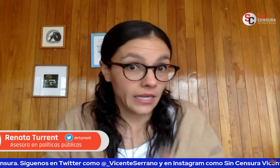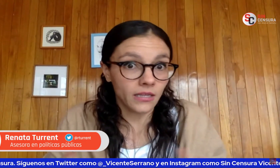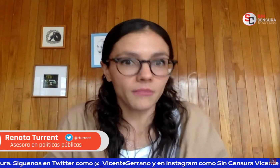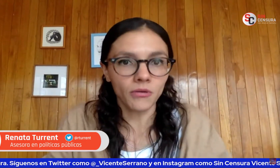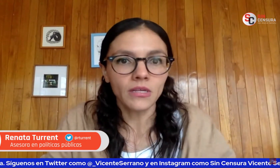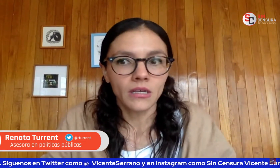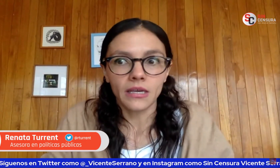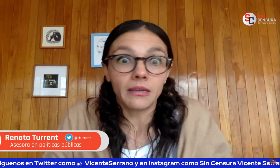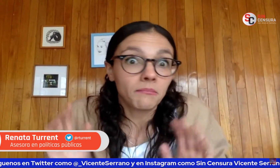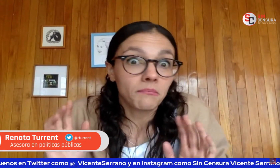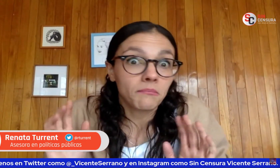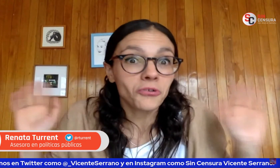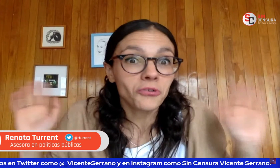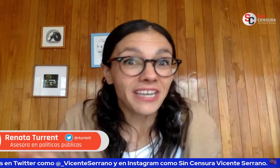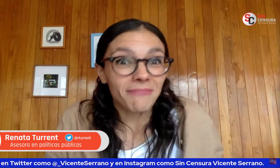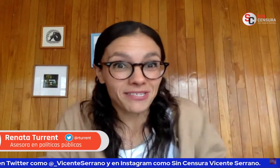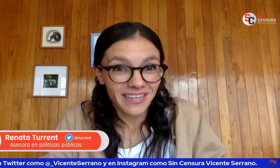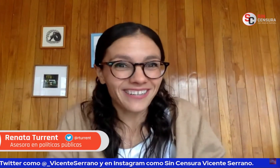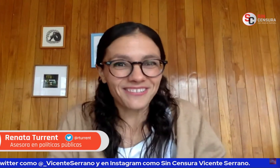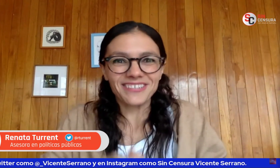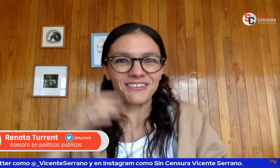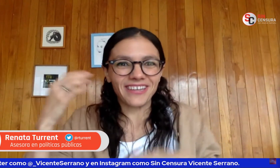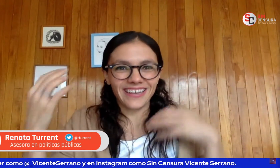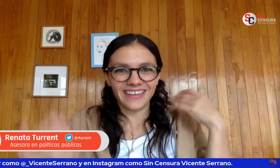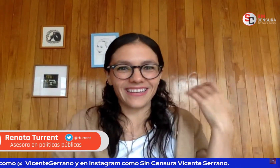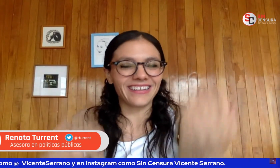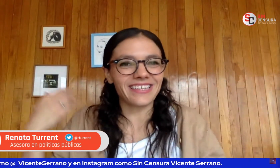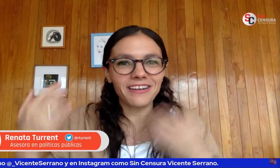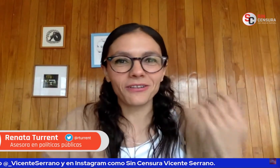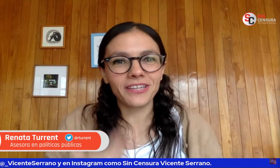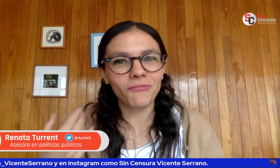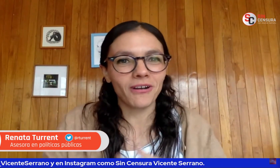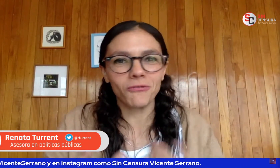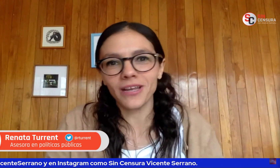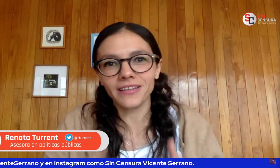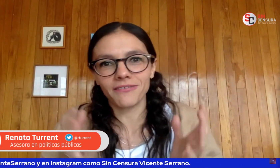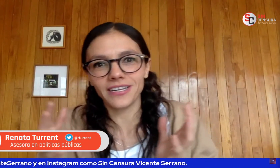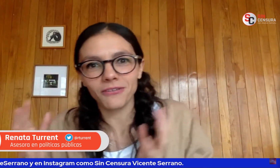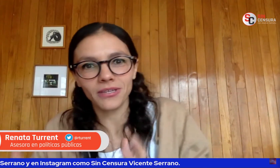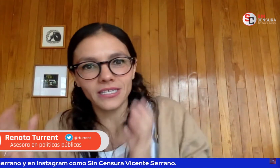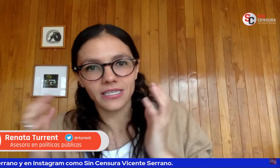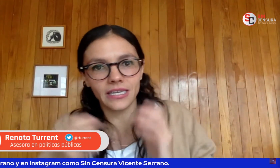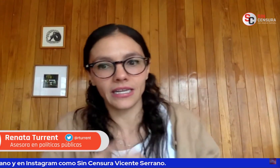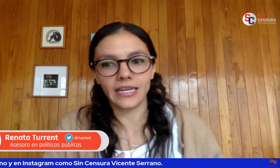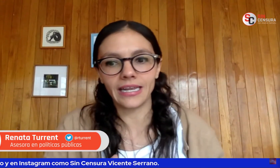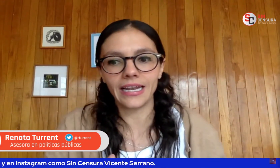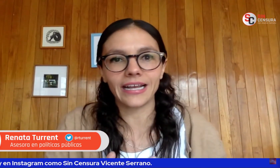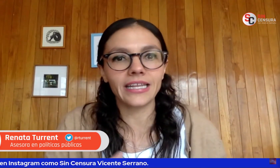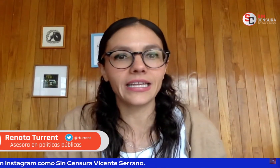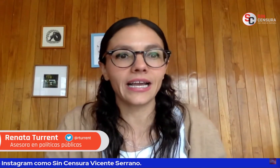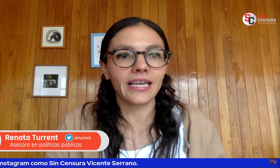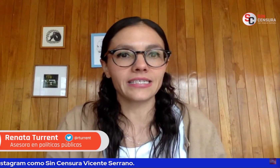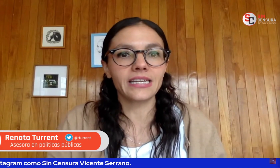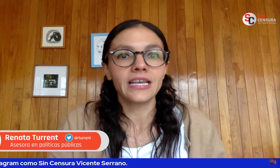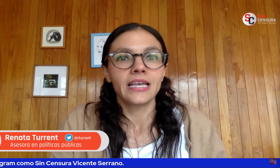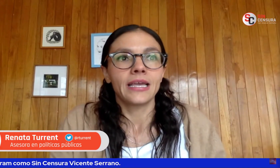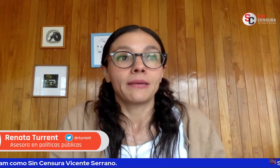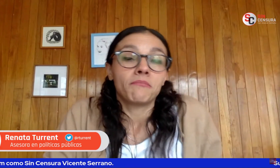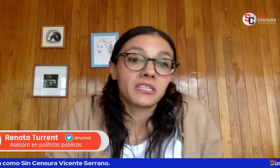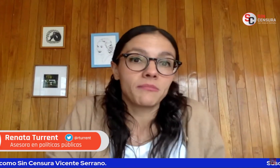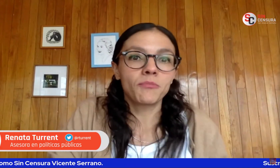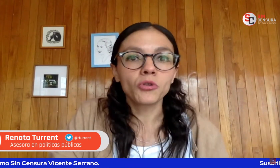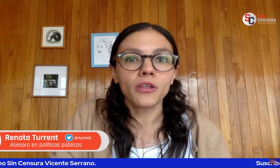político legítimo, pues yo no sé qué más ven. Entonces creo que le sale el tiro por la culata. Al final de cuentas, la crítica que